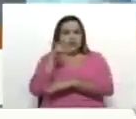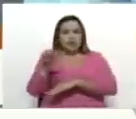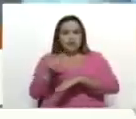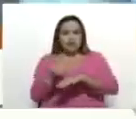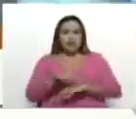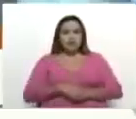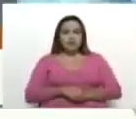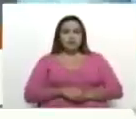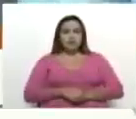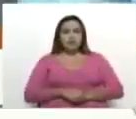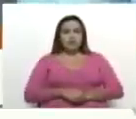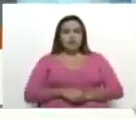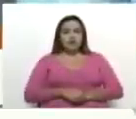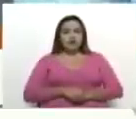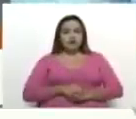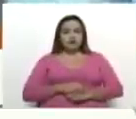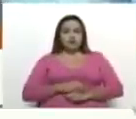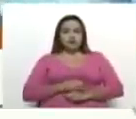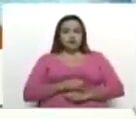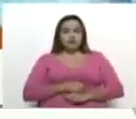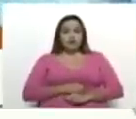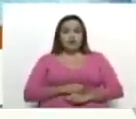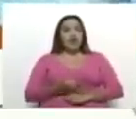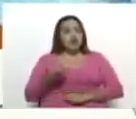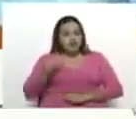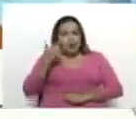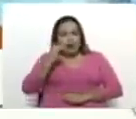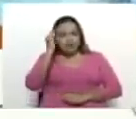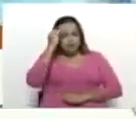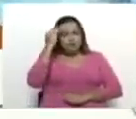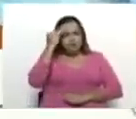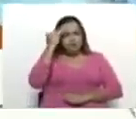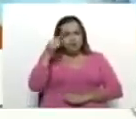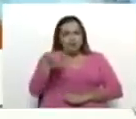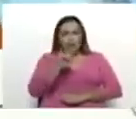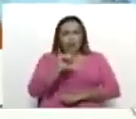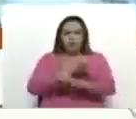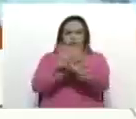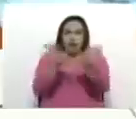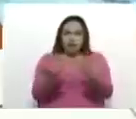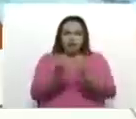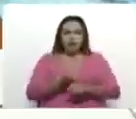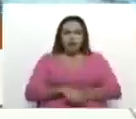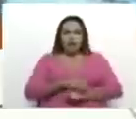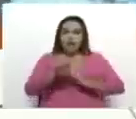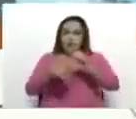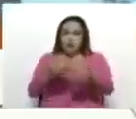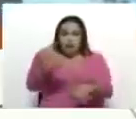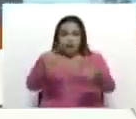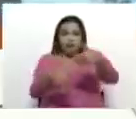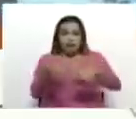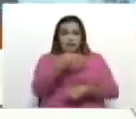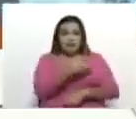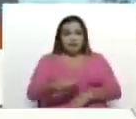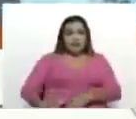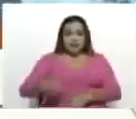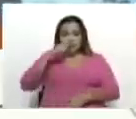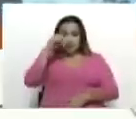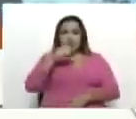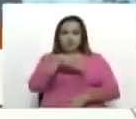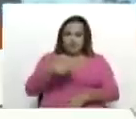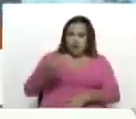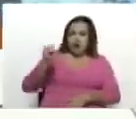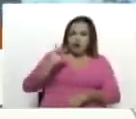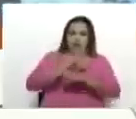y a pesar y me consta de que inmediatamente echa la elección el presidente maduro y nos consta